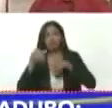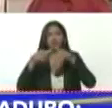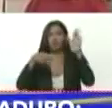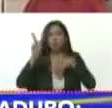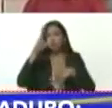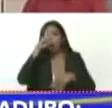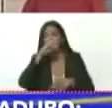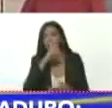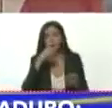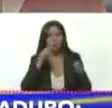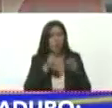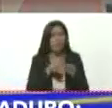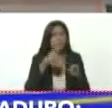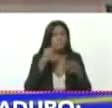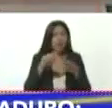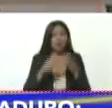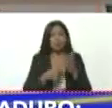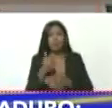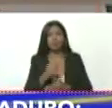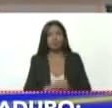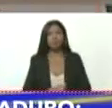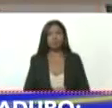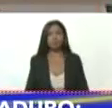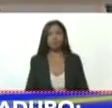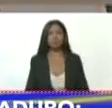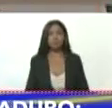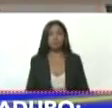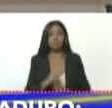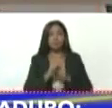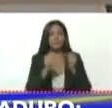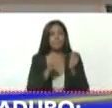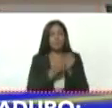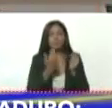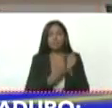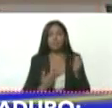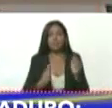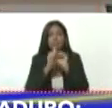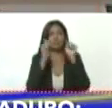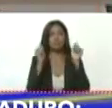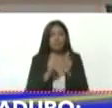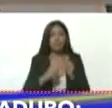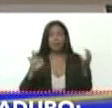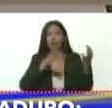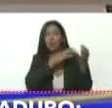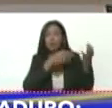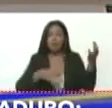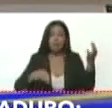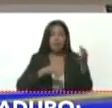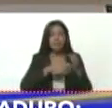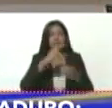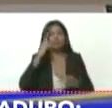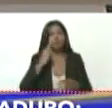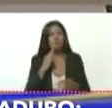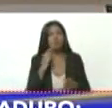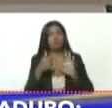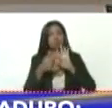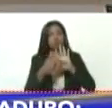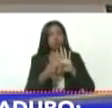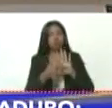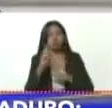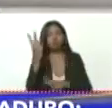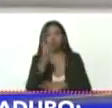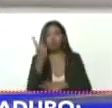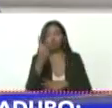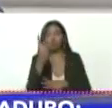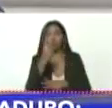años. Pero además, señora vicepresidenta, el sistema de orquesta Simón Bolívar. Son dos